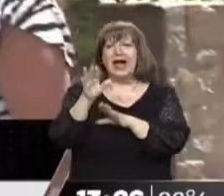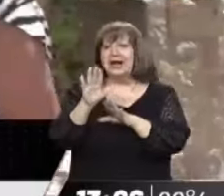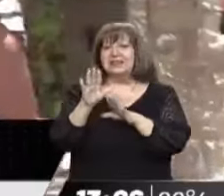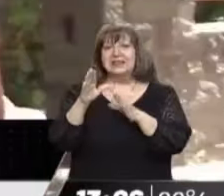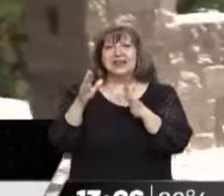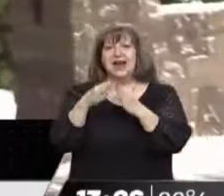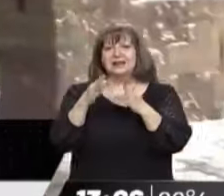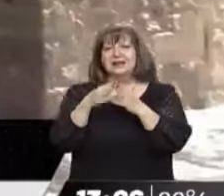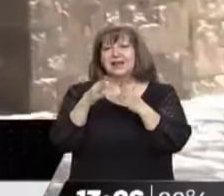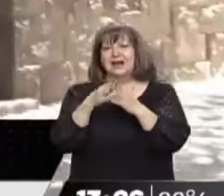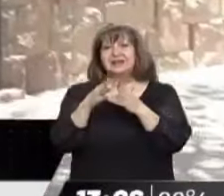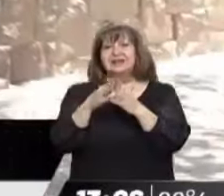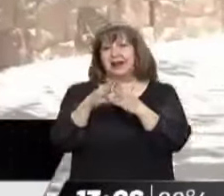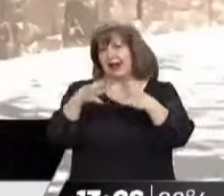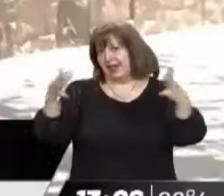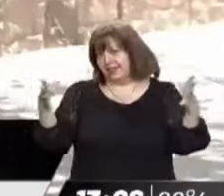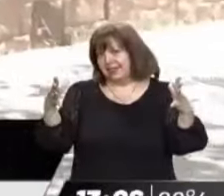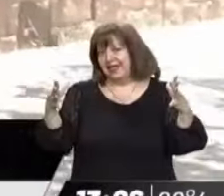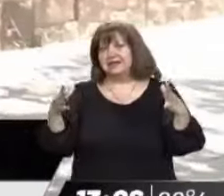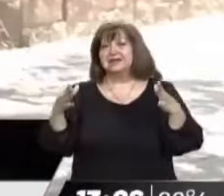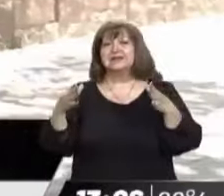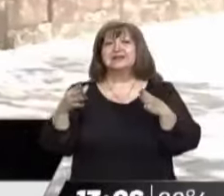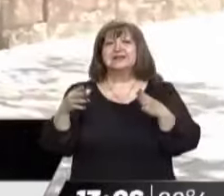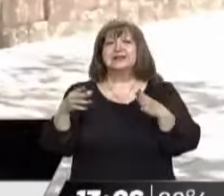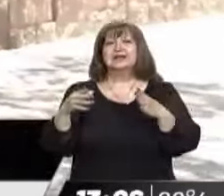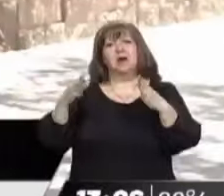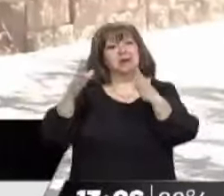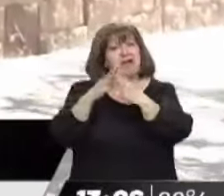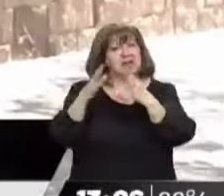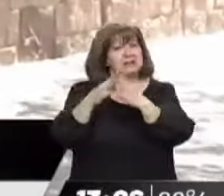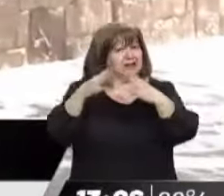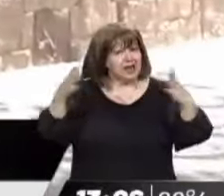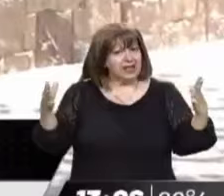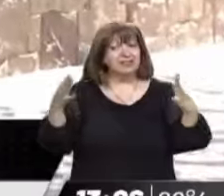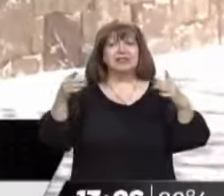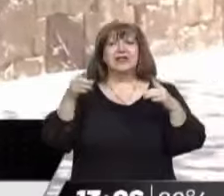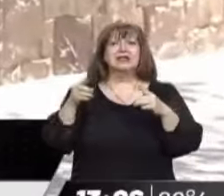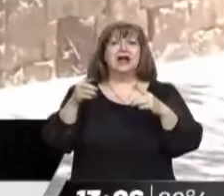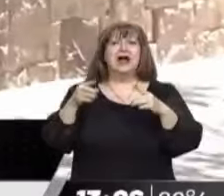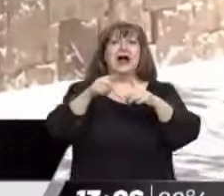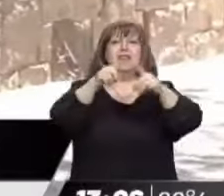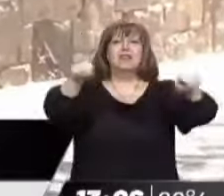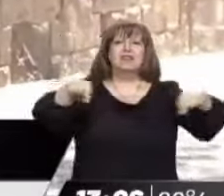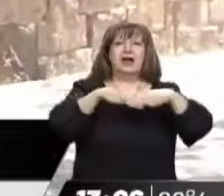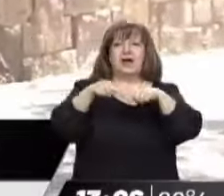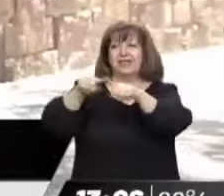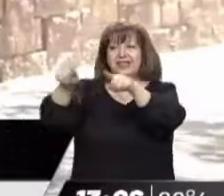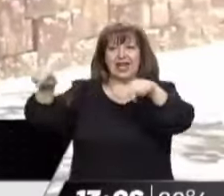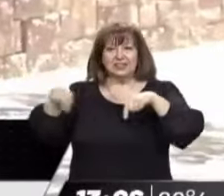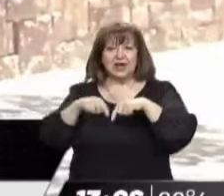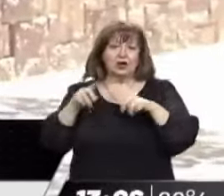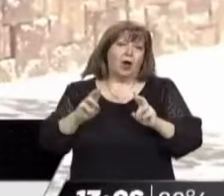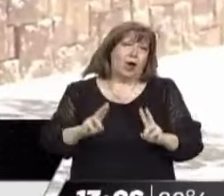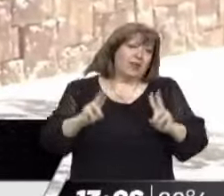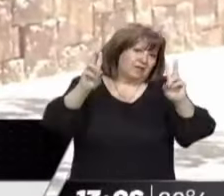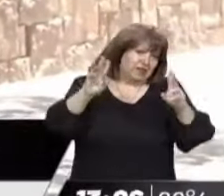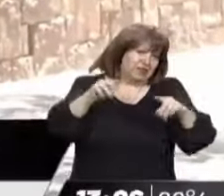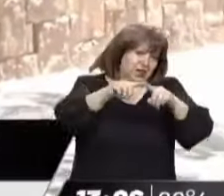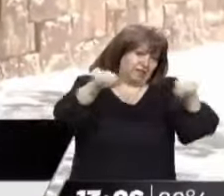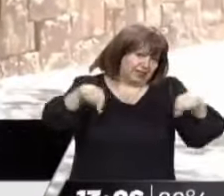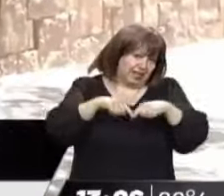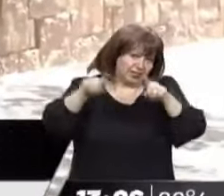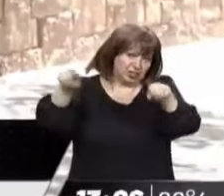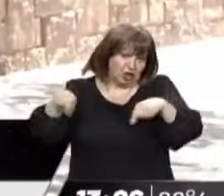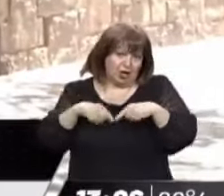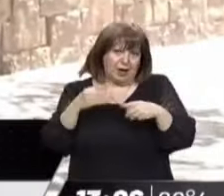la provincia de Mendoza funcionan de esta manera. Son casas donde o edificios, digamos, donde hay